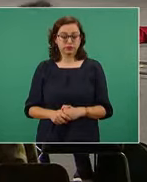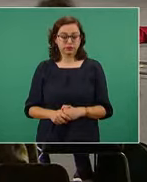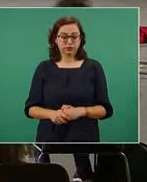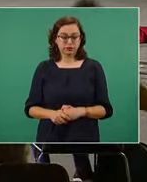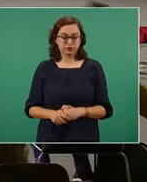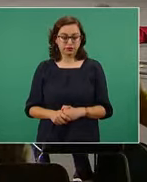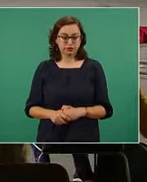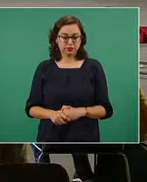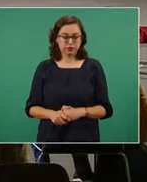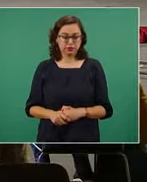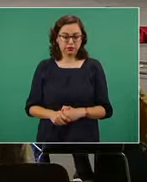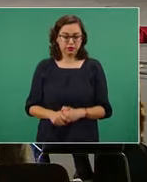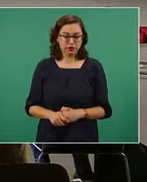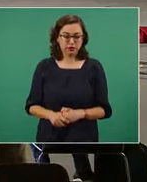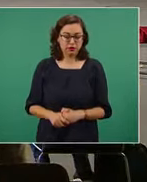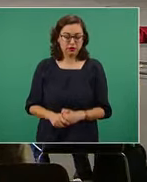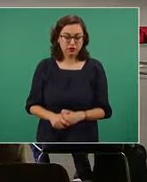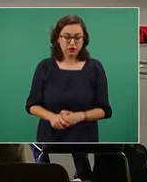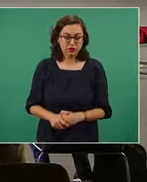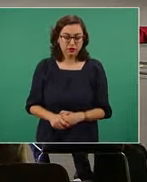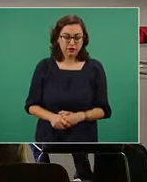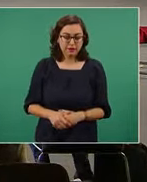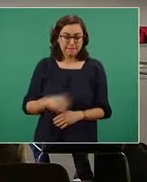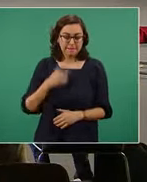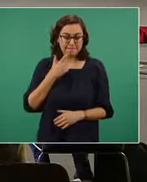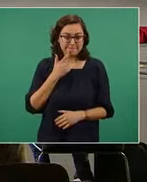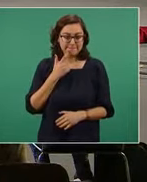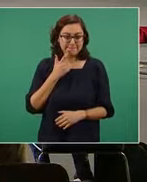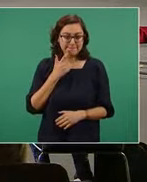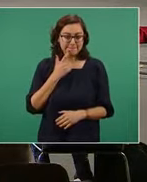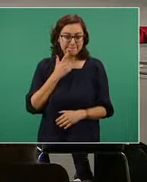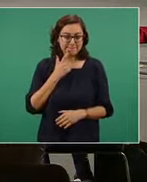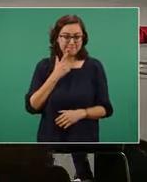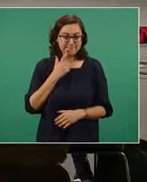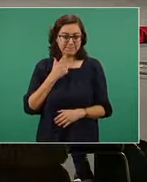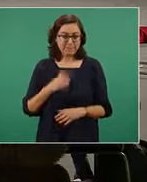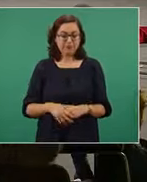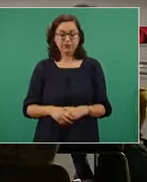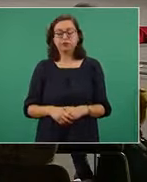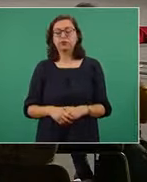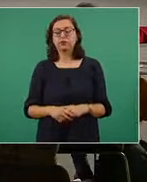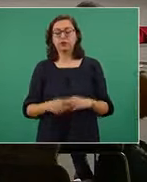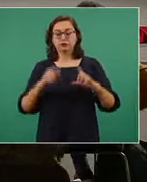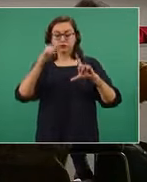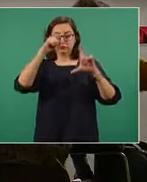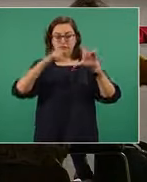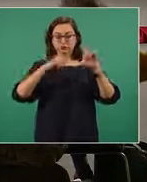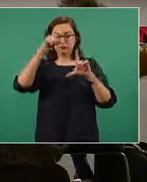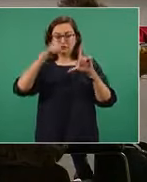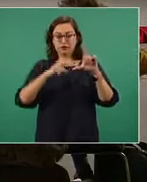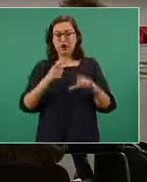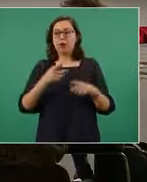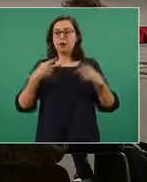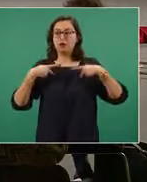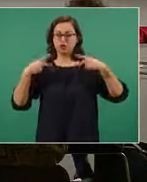Y esto del 30 es entre aprobación y desaprobación.